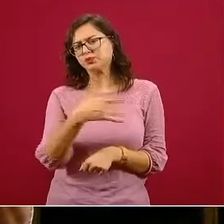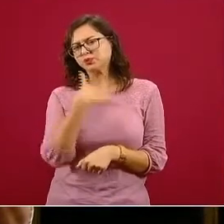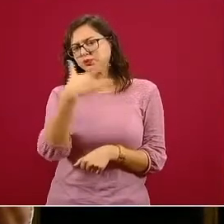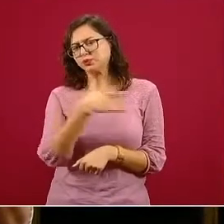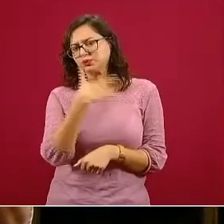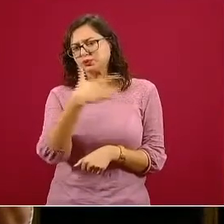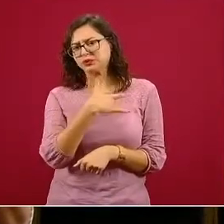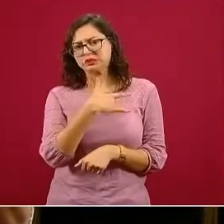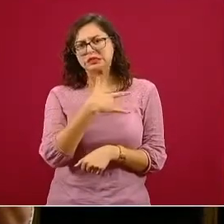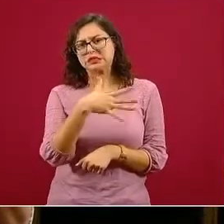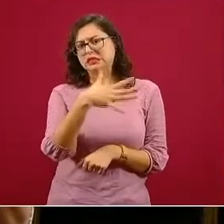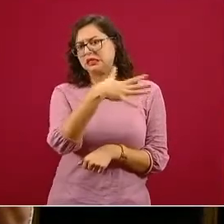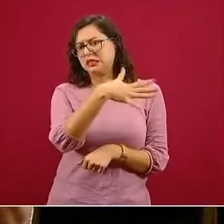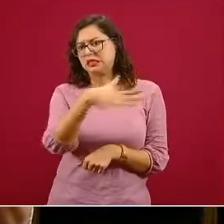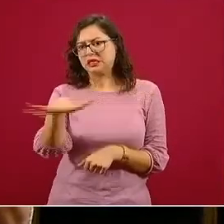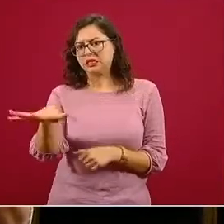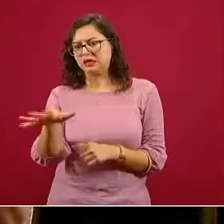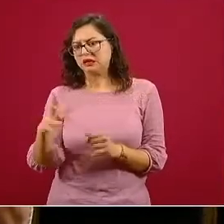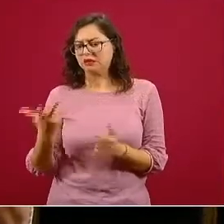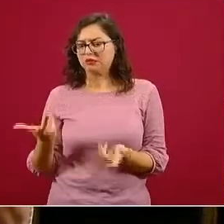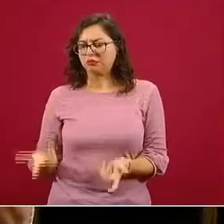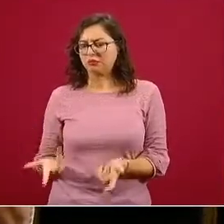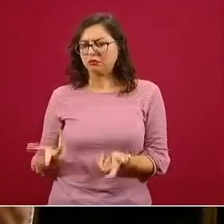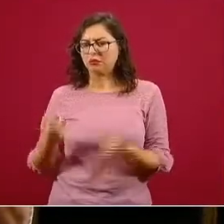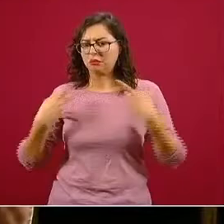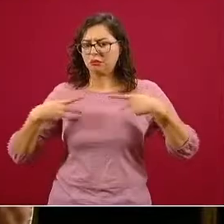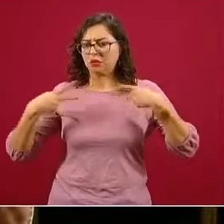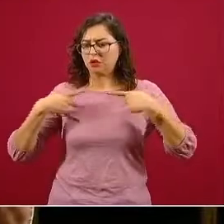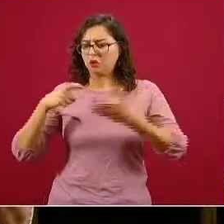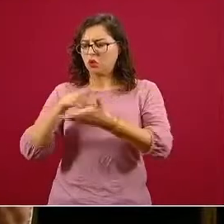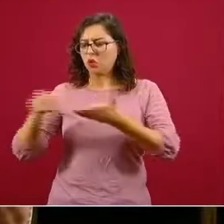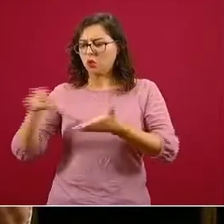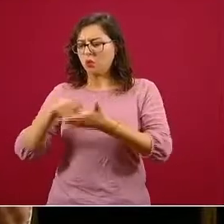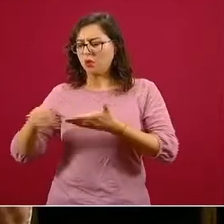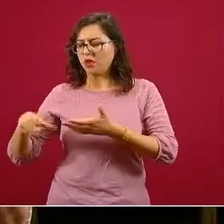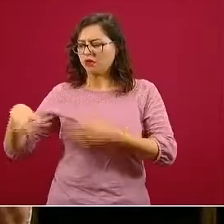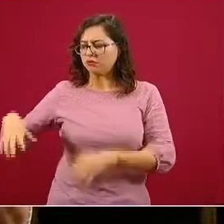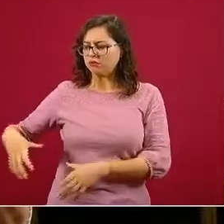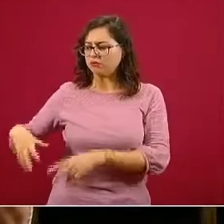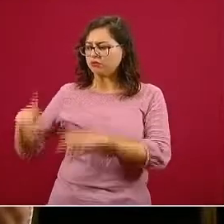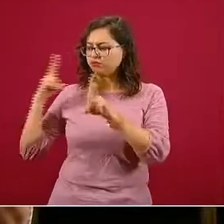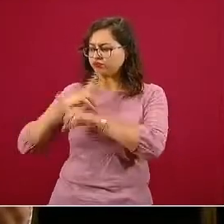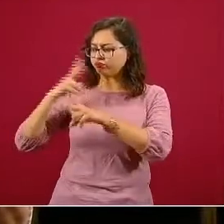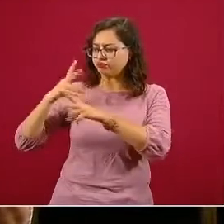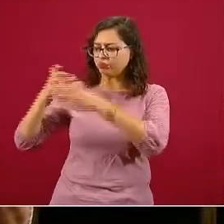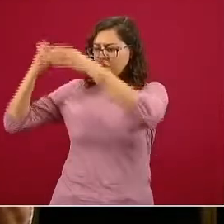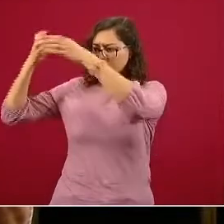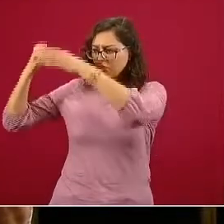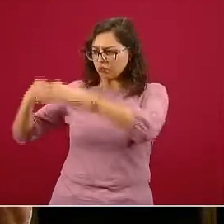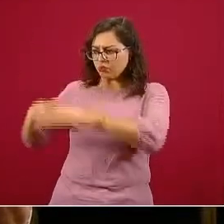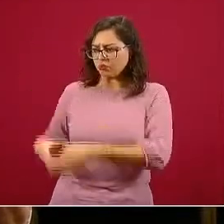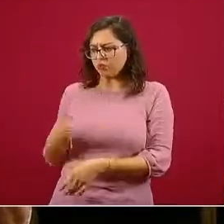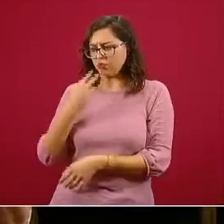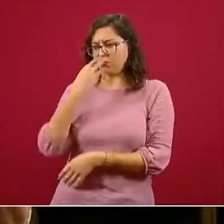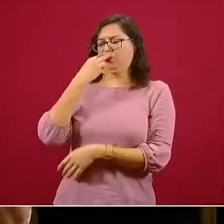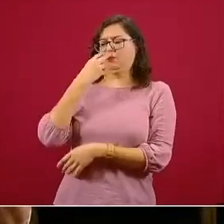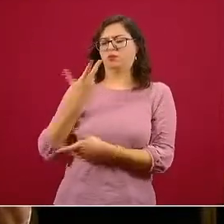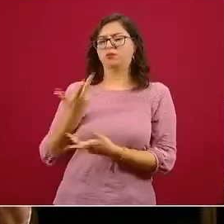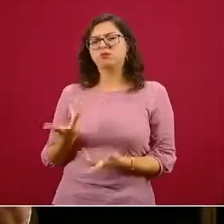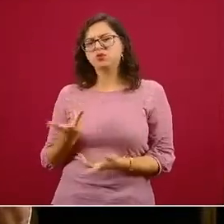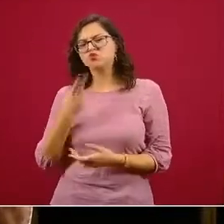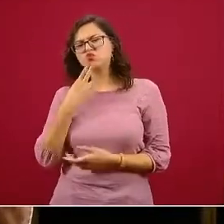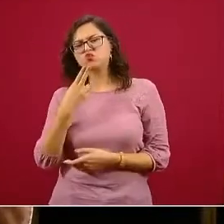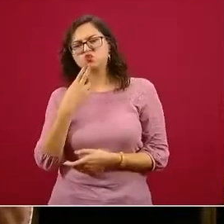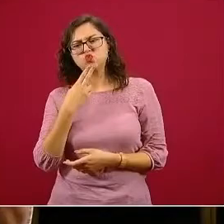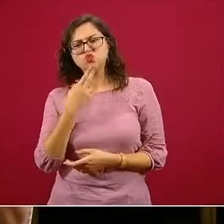advierte a nivel general sobre el uso de oxígeno, de tanques de oxígeno? ¿Y cuál es pues